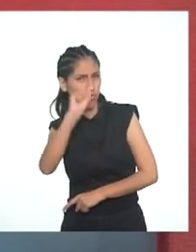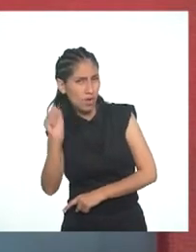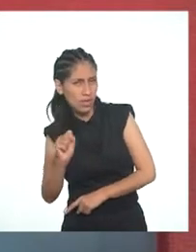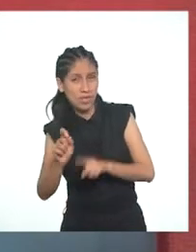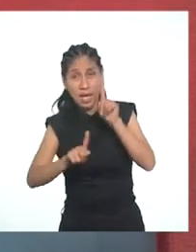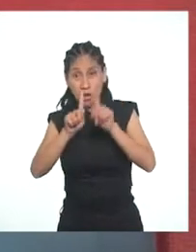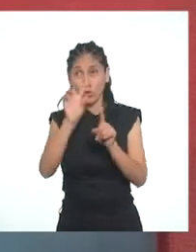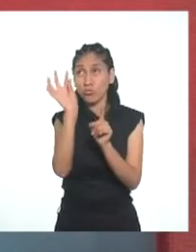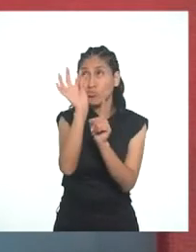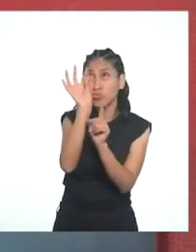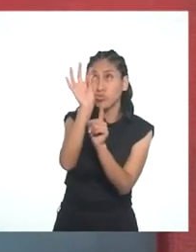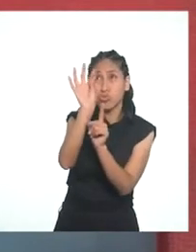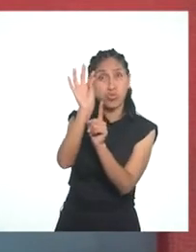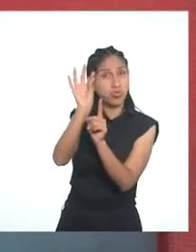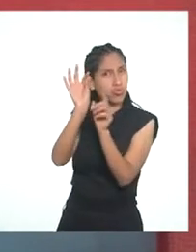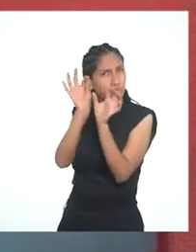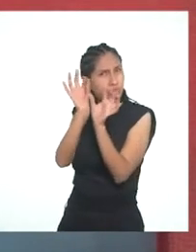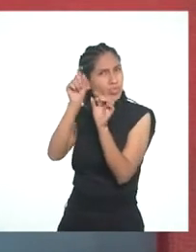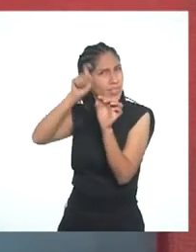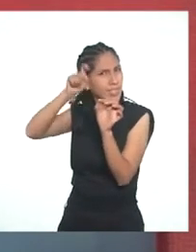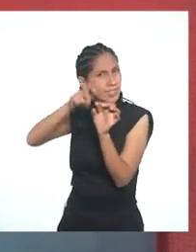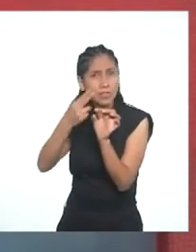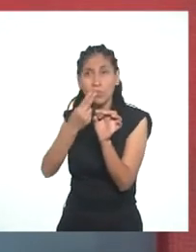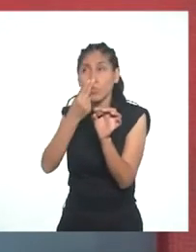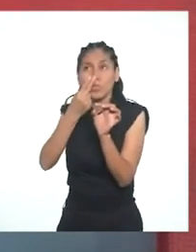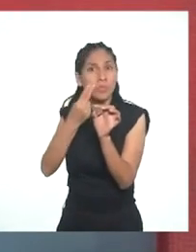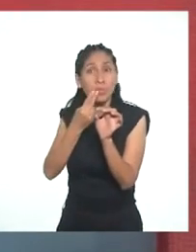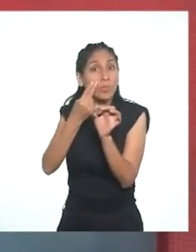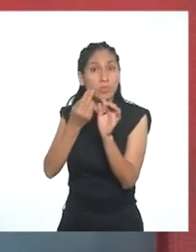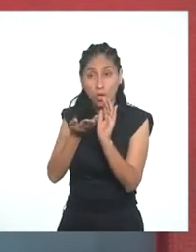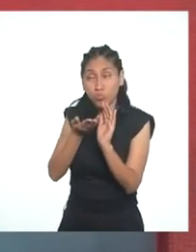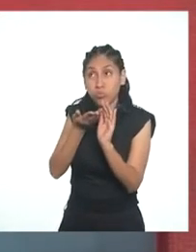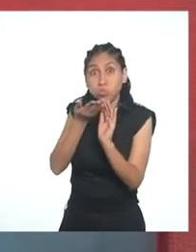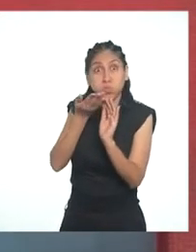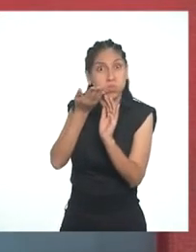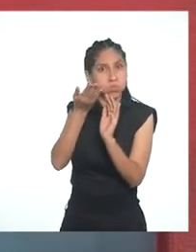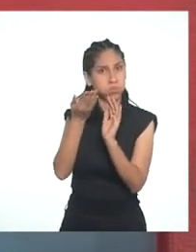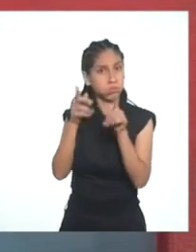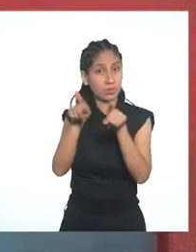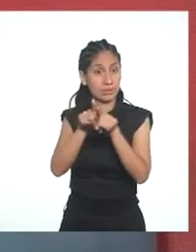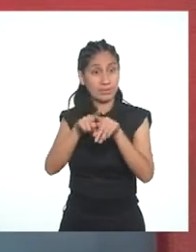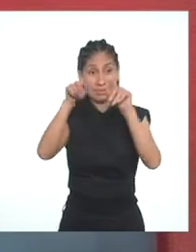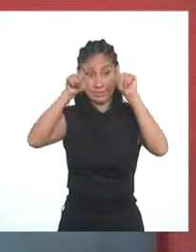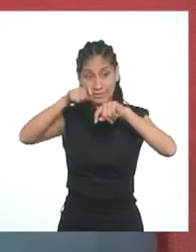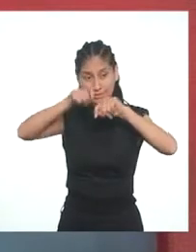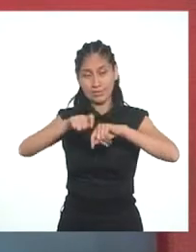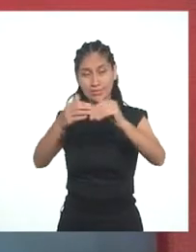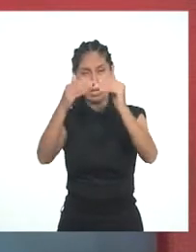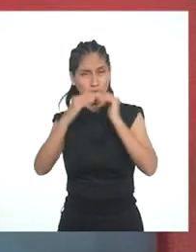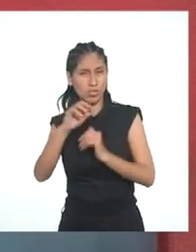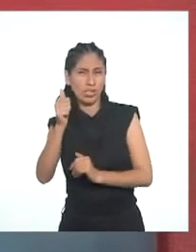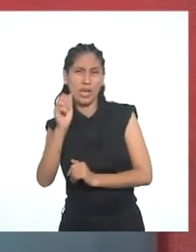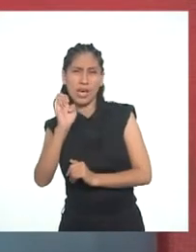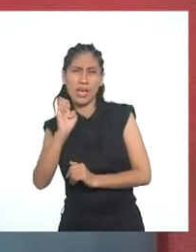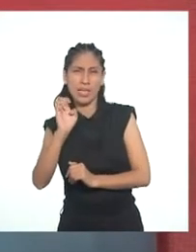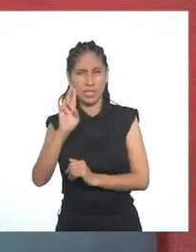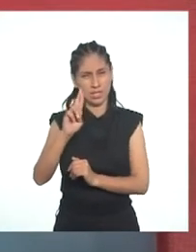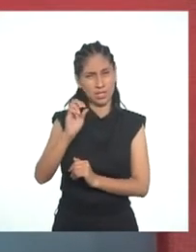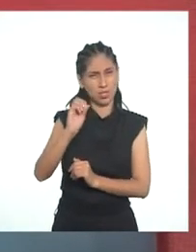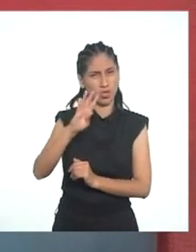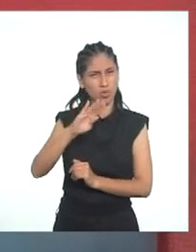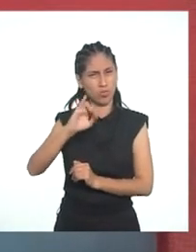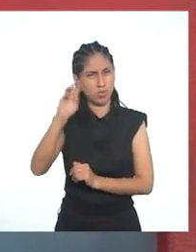requieren la presencia de oxígeno para vivir o crecer. Las que lo necesitan son las bacterias aerobias. Y las que